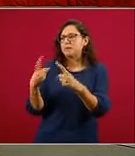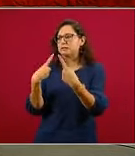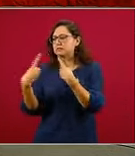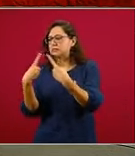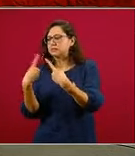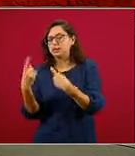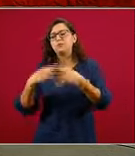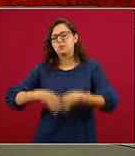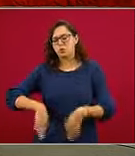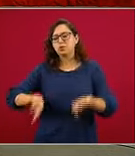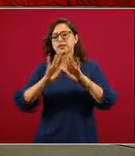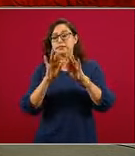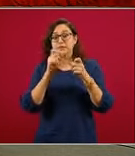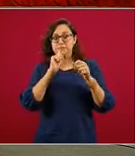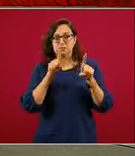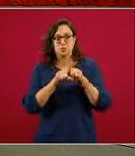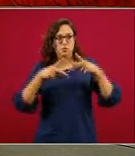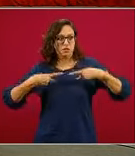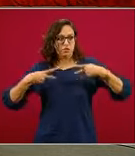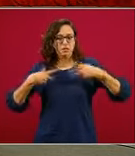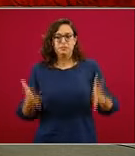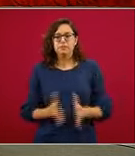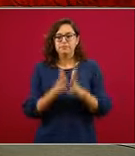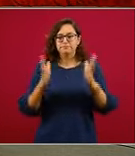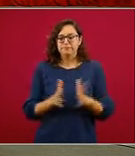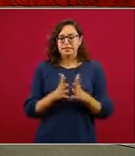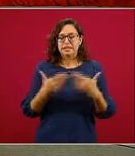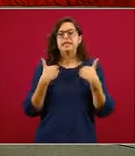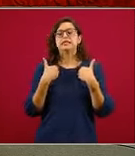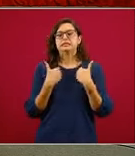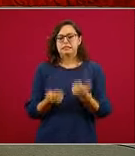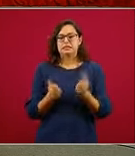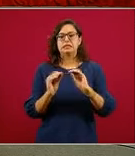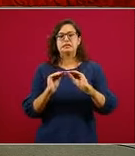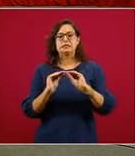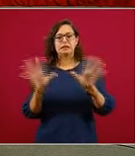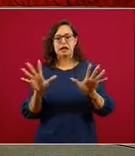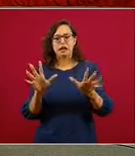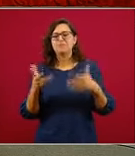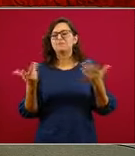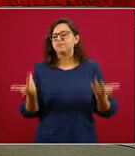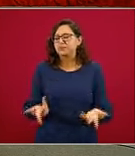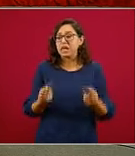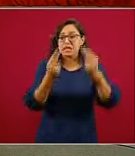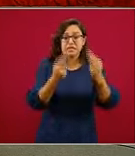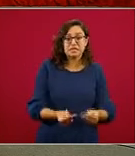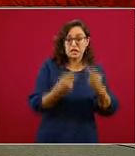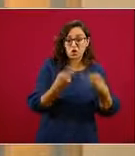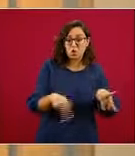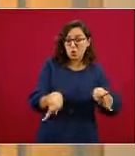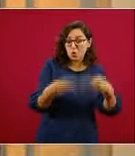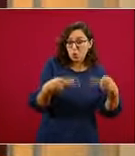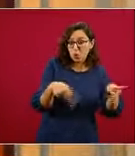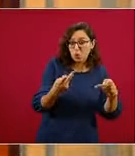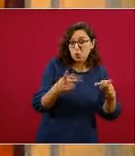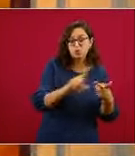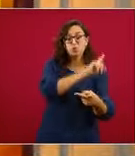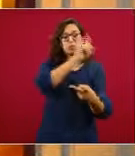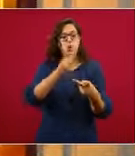y para nosotros lo que nos queda muy claro es que más allá de los intereses comerciales, más allá de cualquier